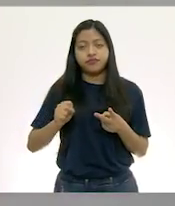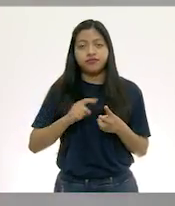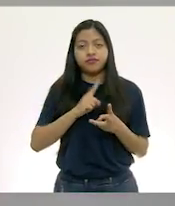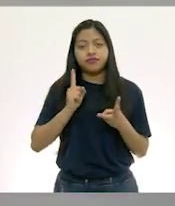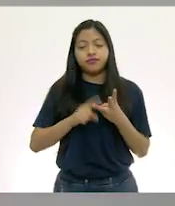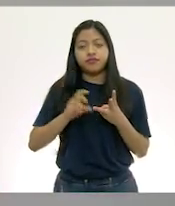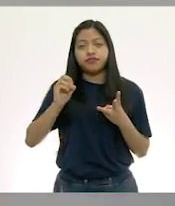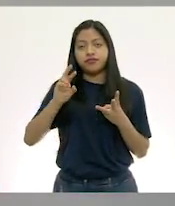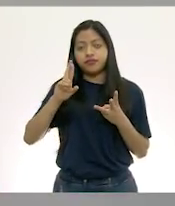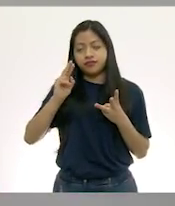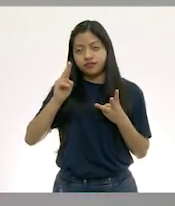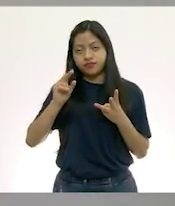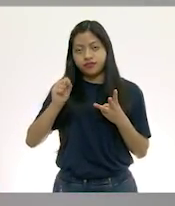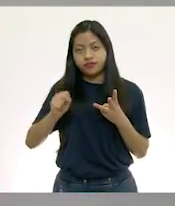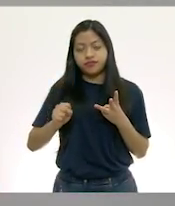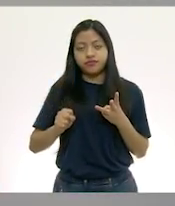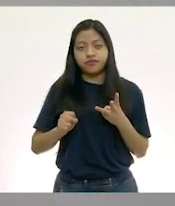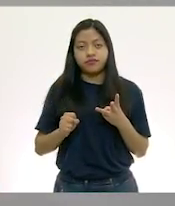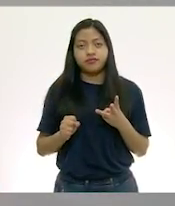Horus,